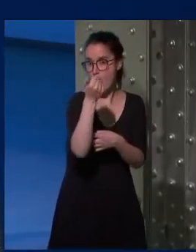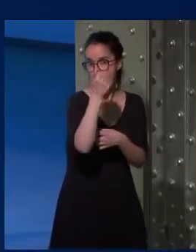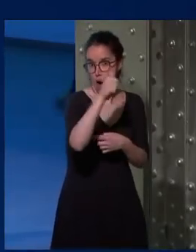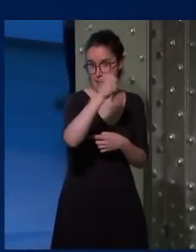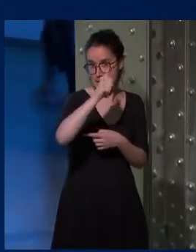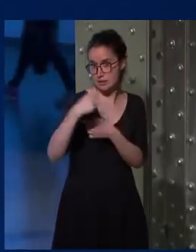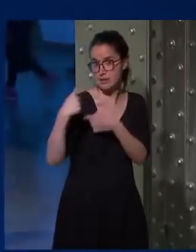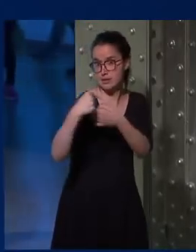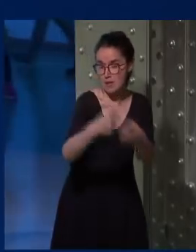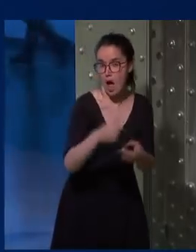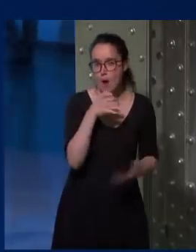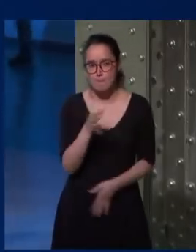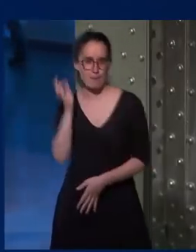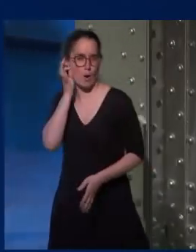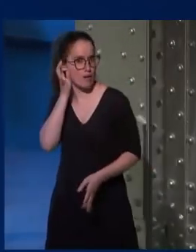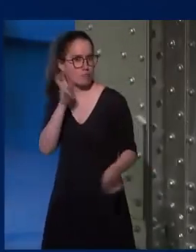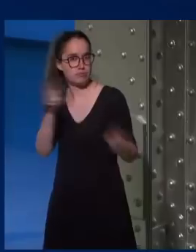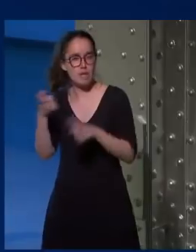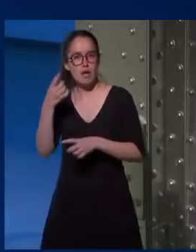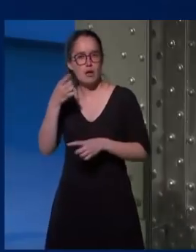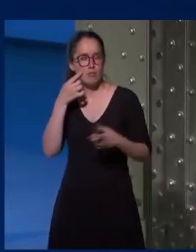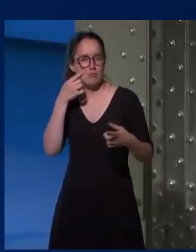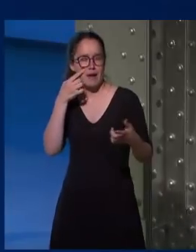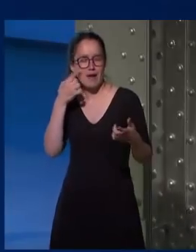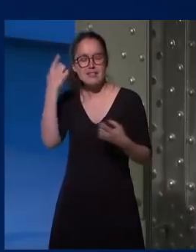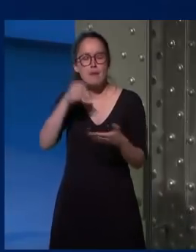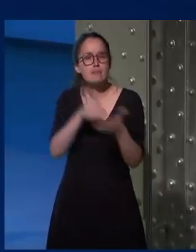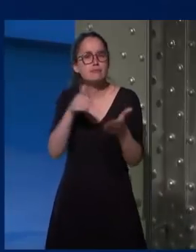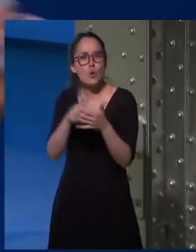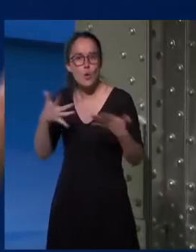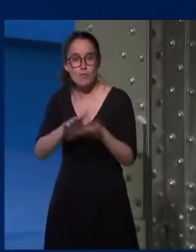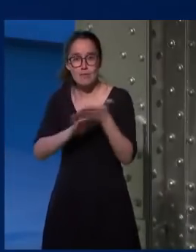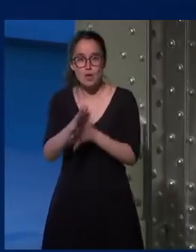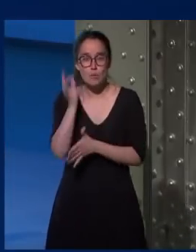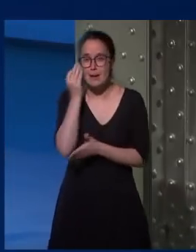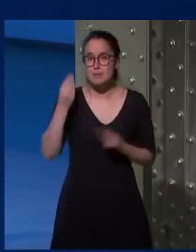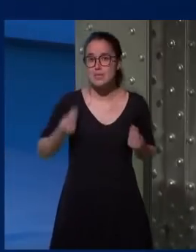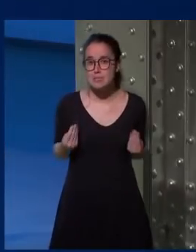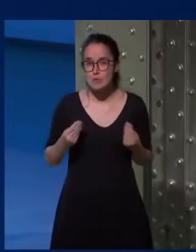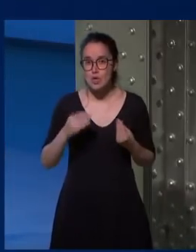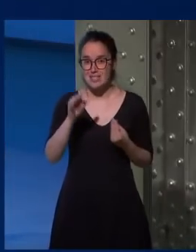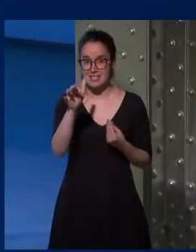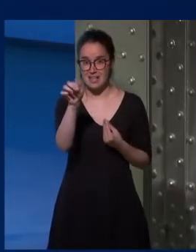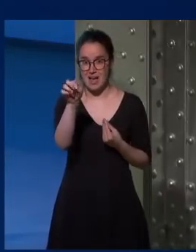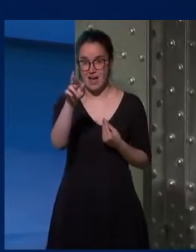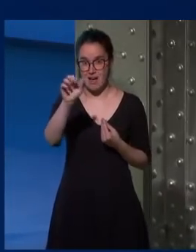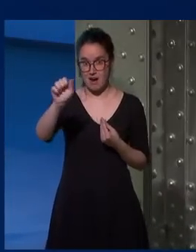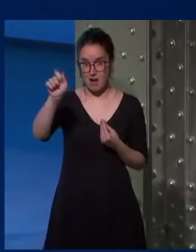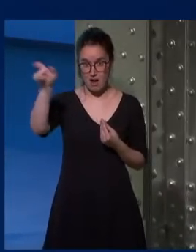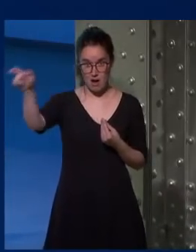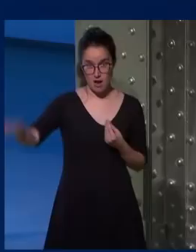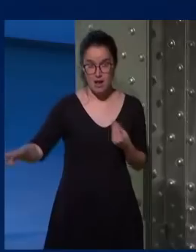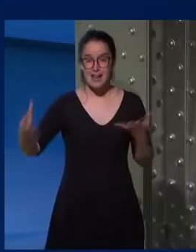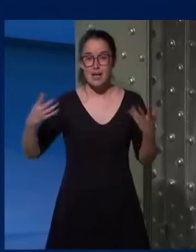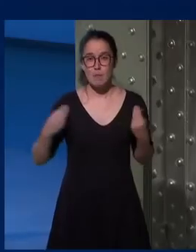manos masculinas, y nos damos cuenta de los obstáculos que tienen, y luego también hemos hablado con mujeres, como es el caso de Sara,